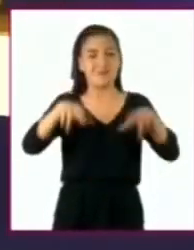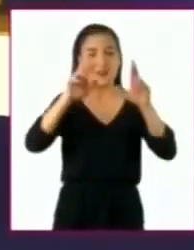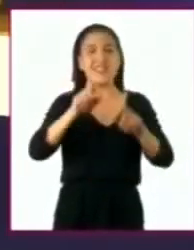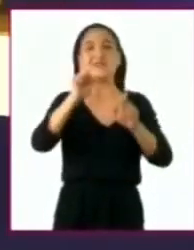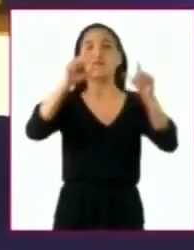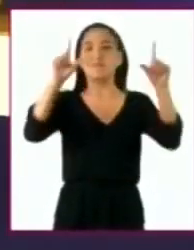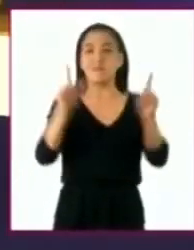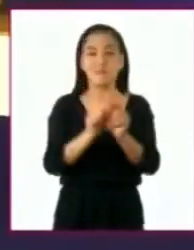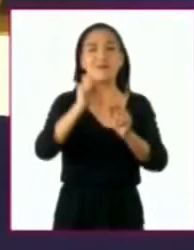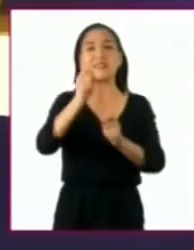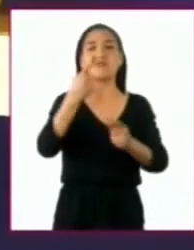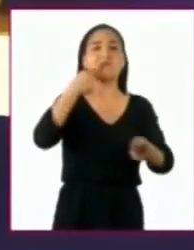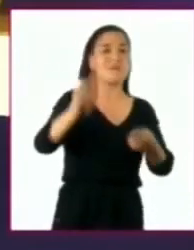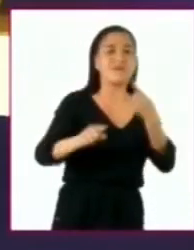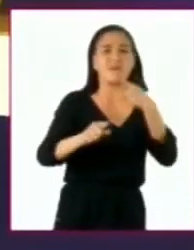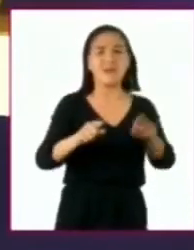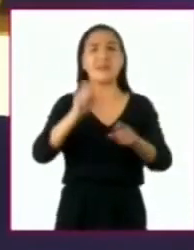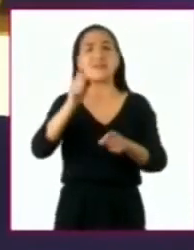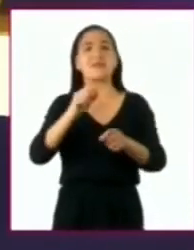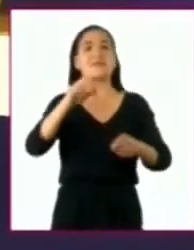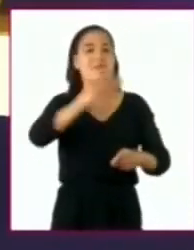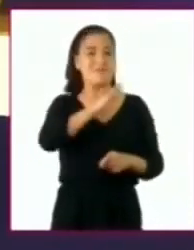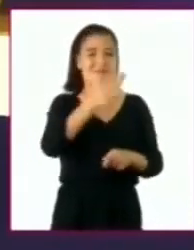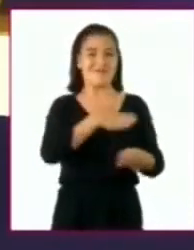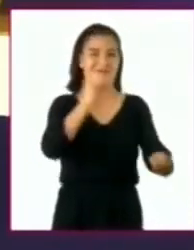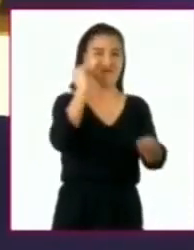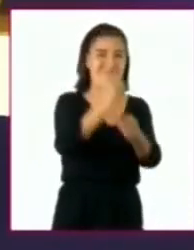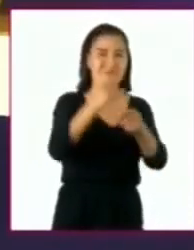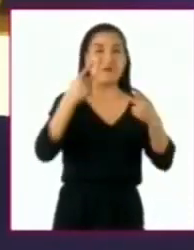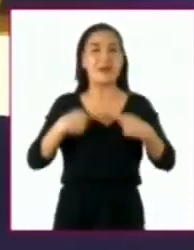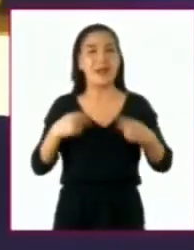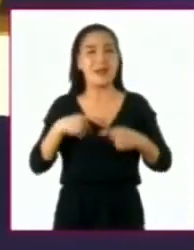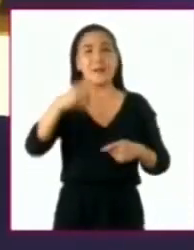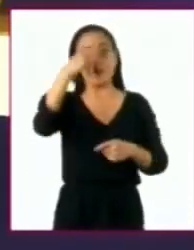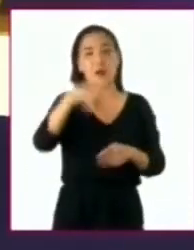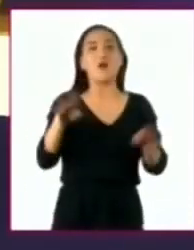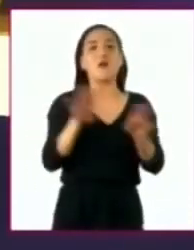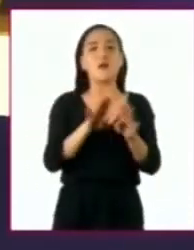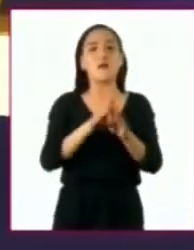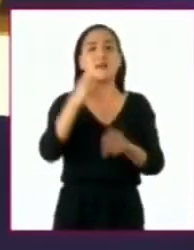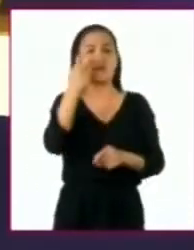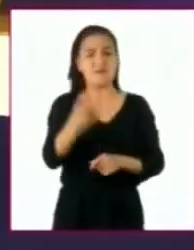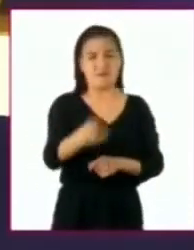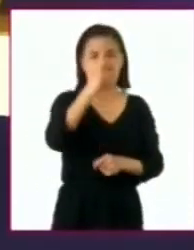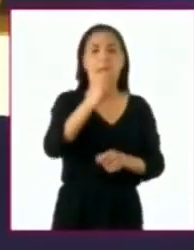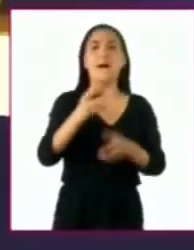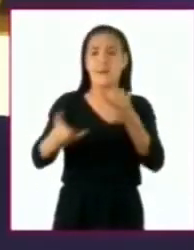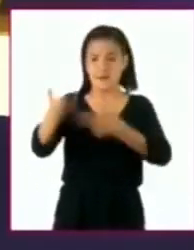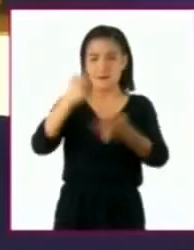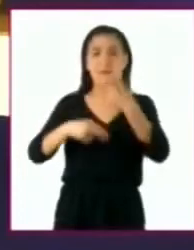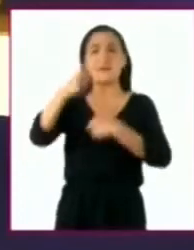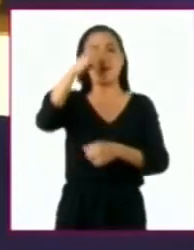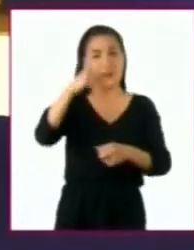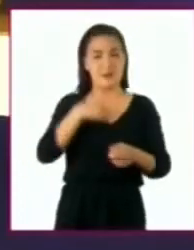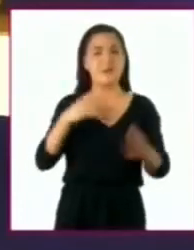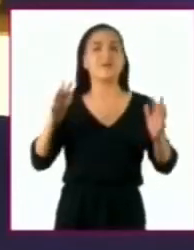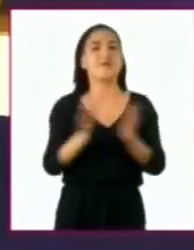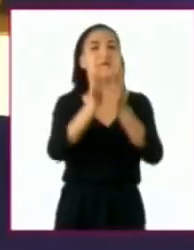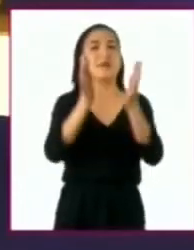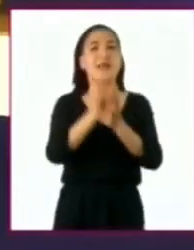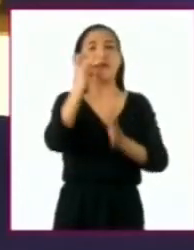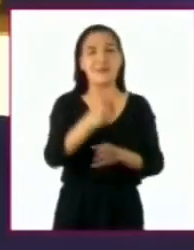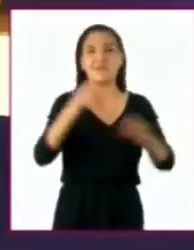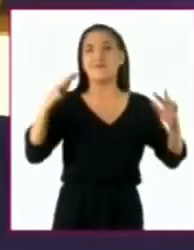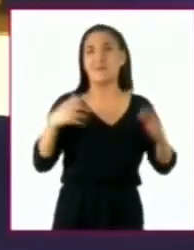las demandas de los conquistadores españoles que exigían ser recompensados por su participación en la